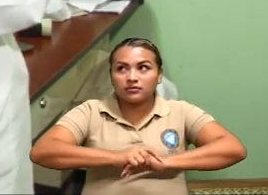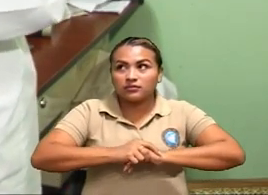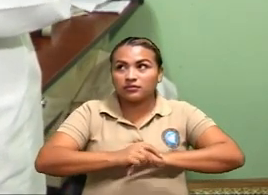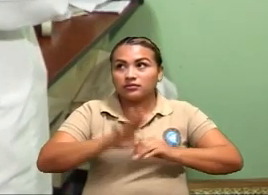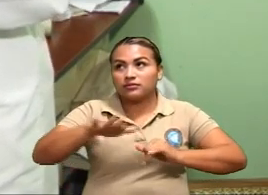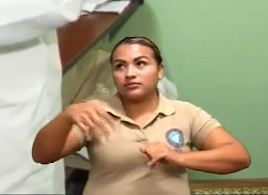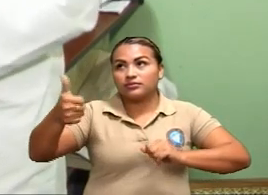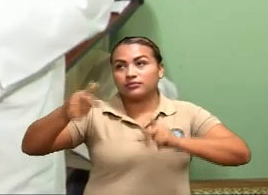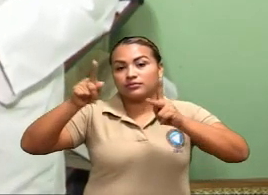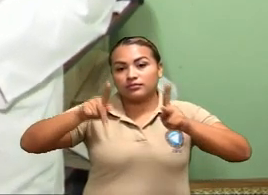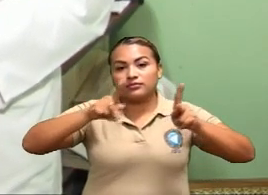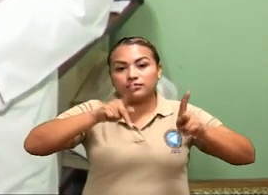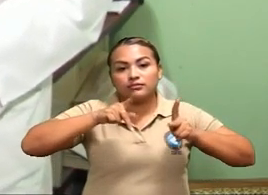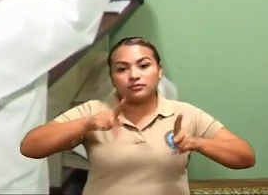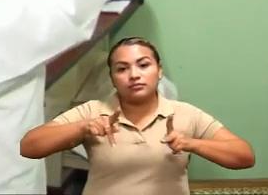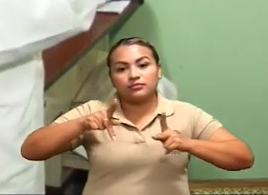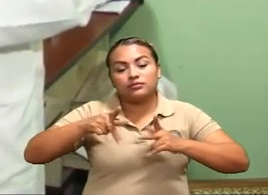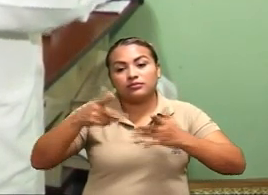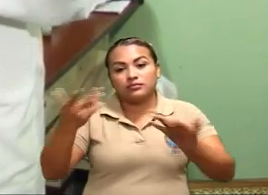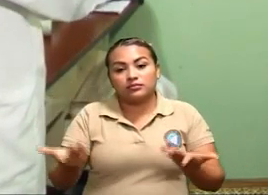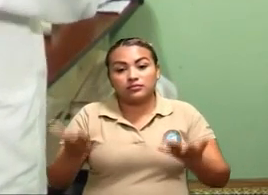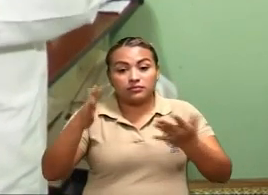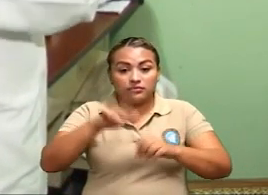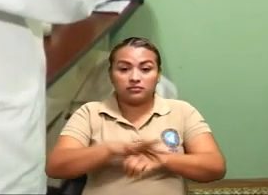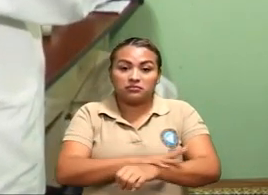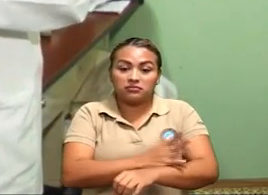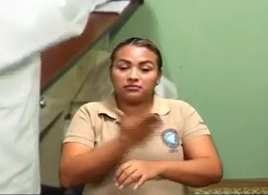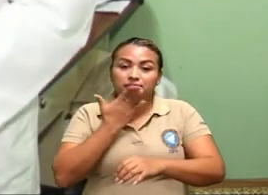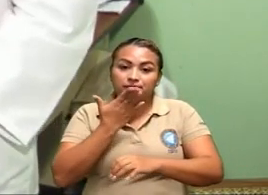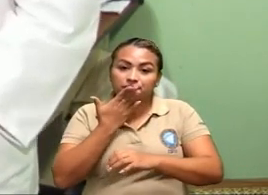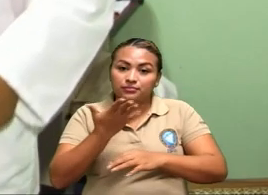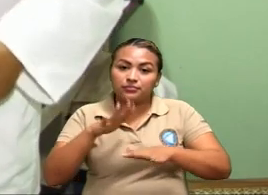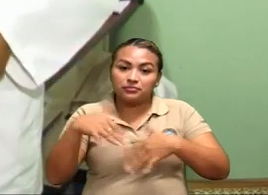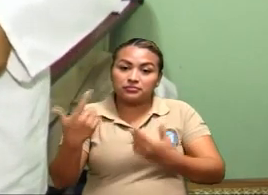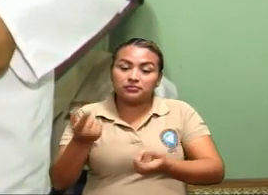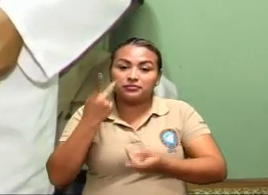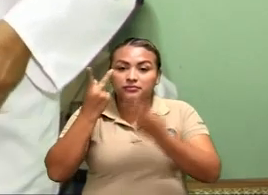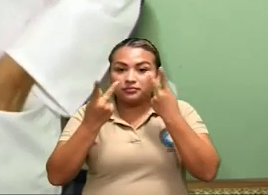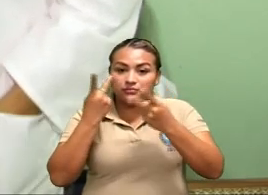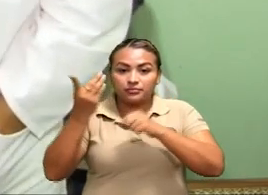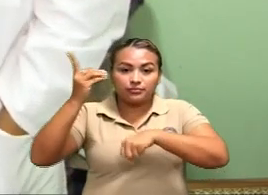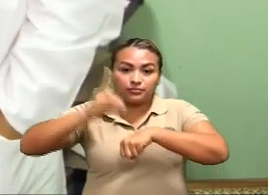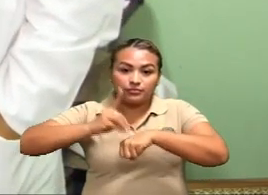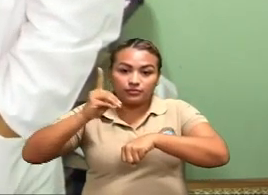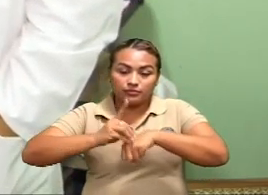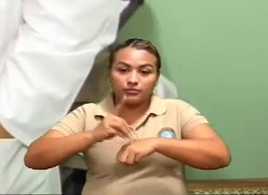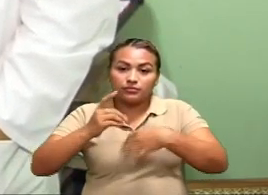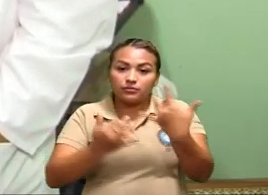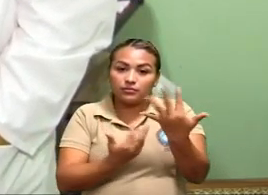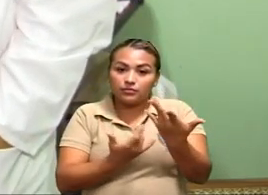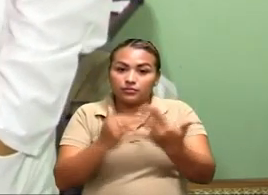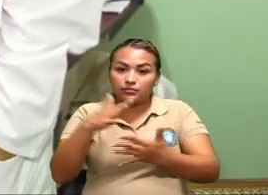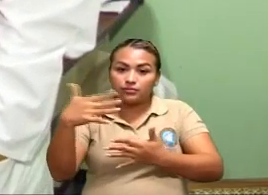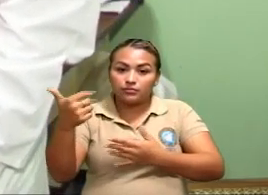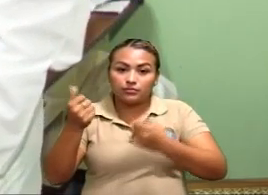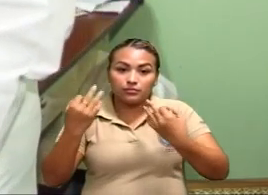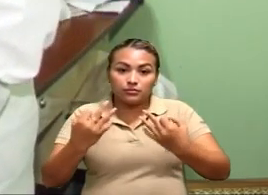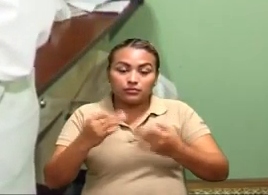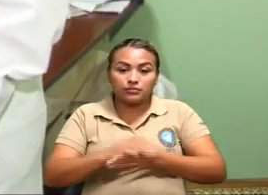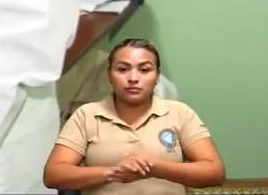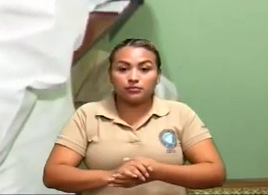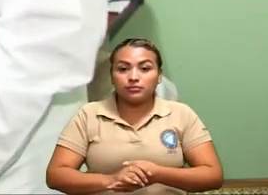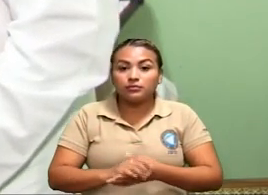paciente diabético o lo que hace un paciente sano. Entonces por eso tienen que visitar al nutricionista y los esperamos con mucho gusto. Ok,